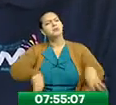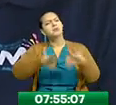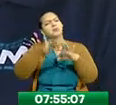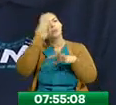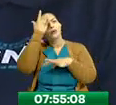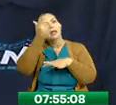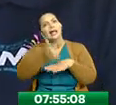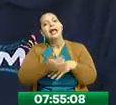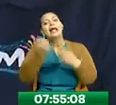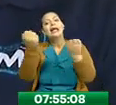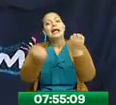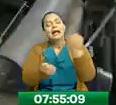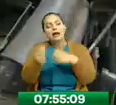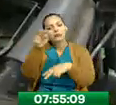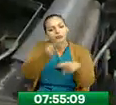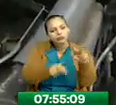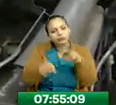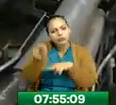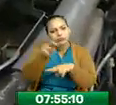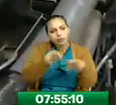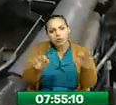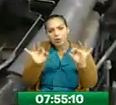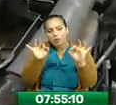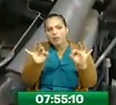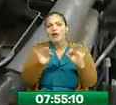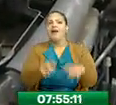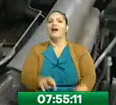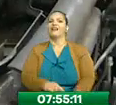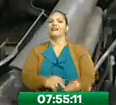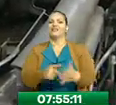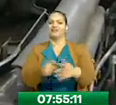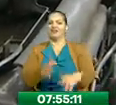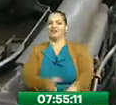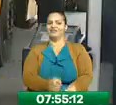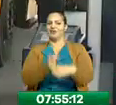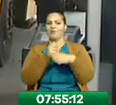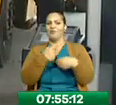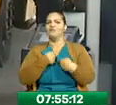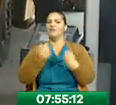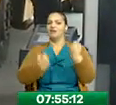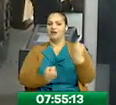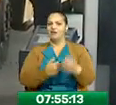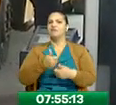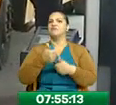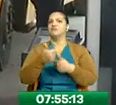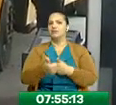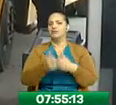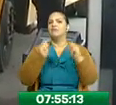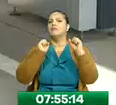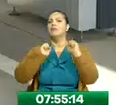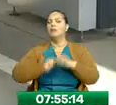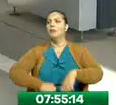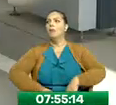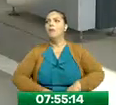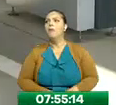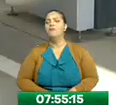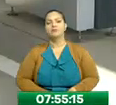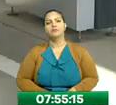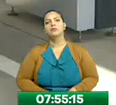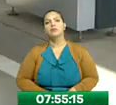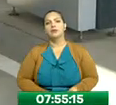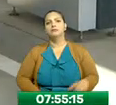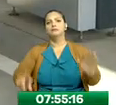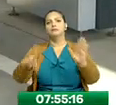transportar libremente por el Ecuador. Llevo 1 año 3 meses brindando el servicio a la ciudadanía y cumpliendo así con la Ley Orgánica